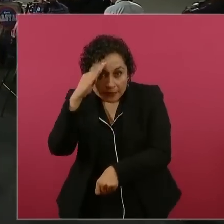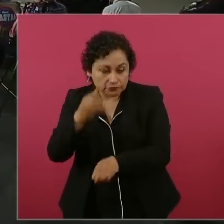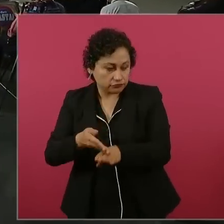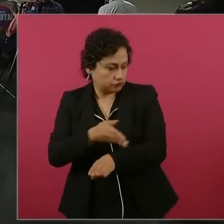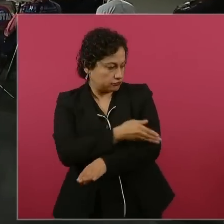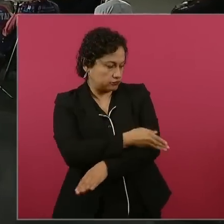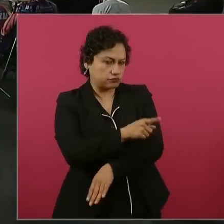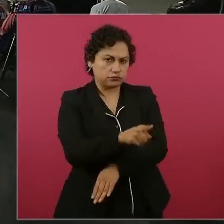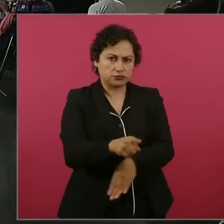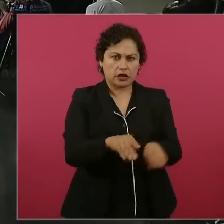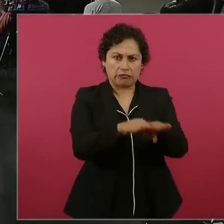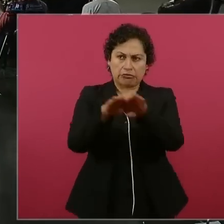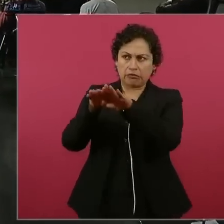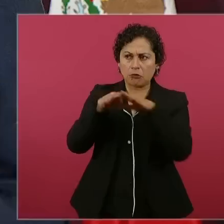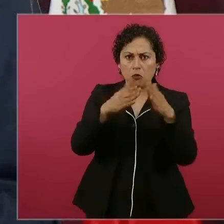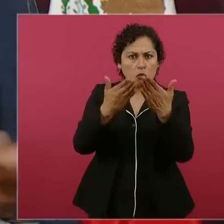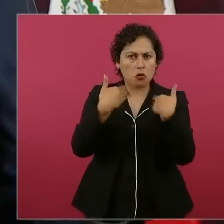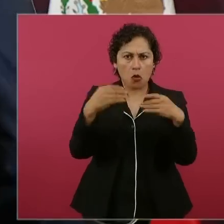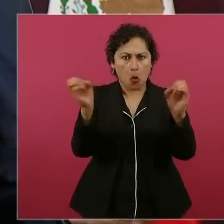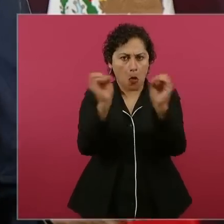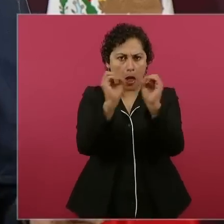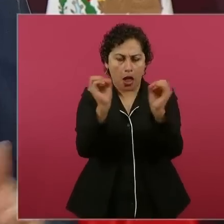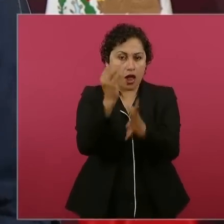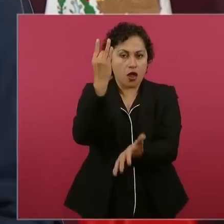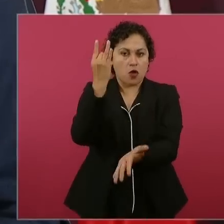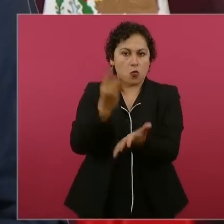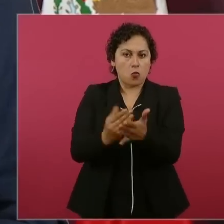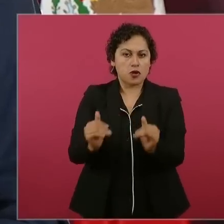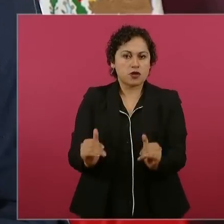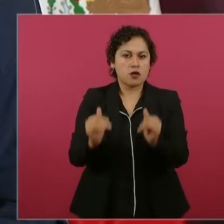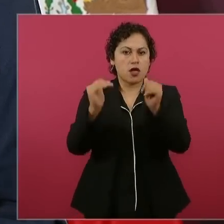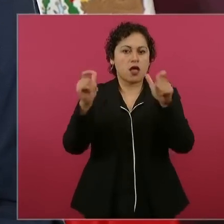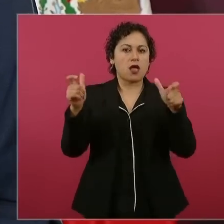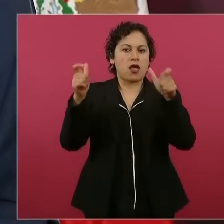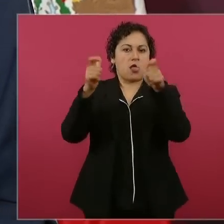oligarquía, un gobierno oligarca.